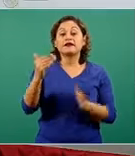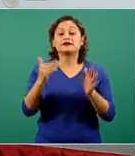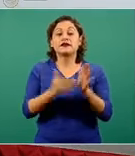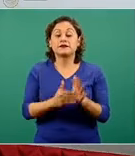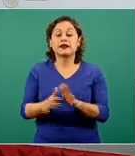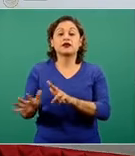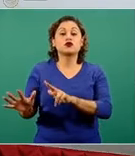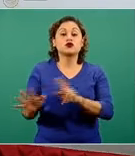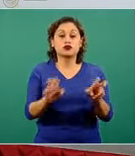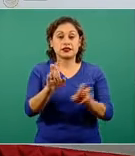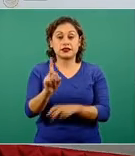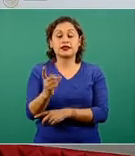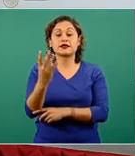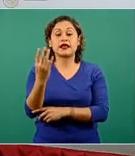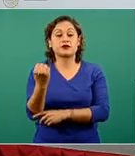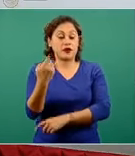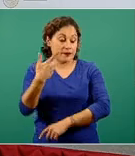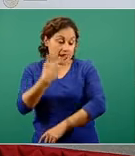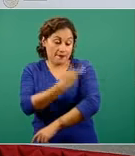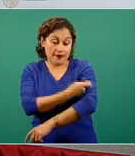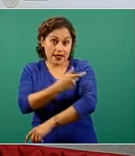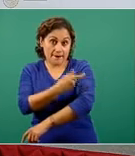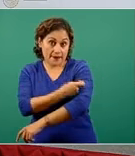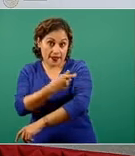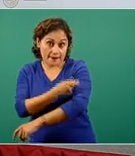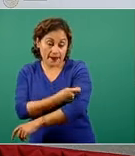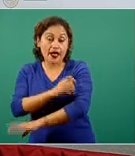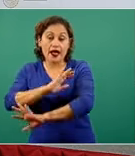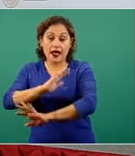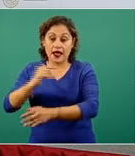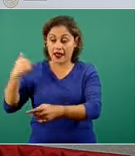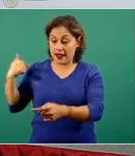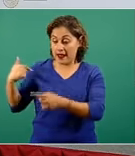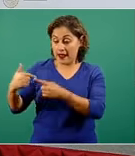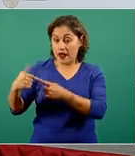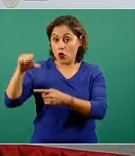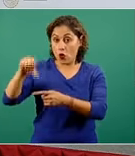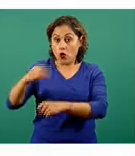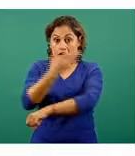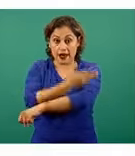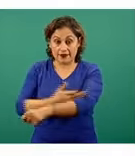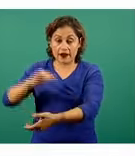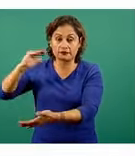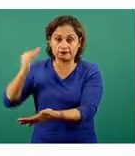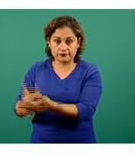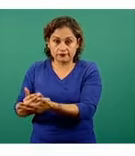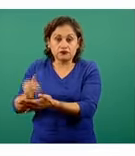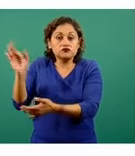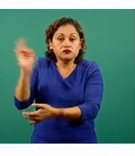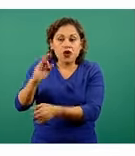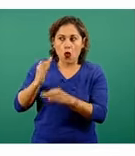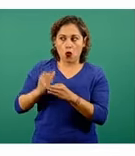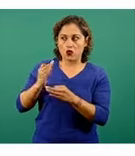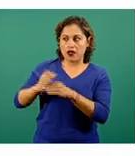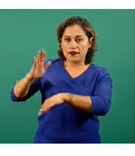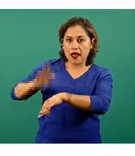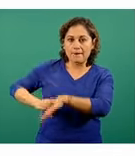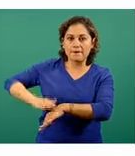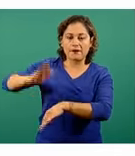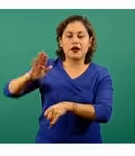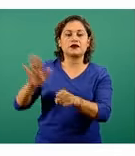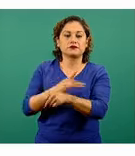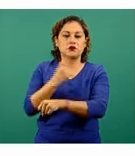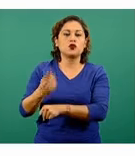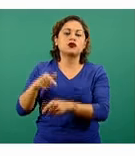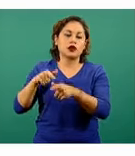13.839 dosis aplicadas hasta el punto de corte pueden todavía incrementarse, dado que la vacunación continúa hasta que se